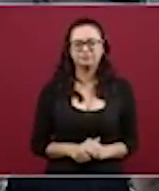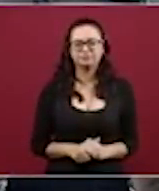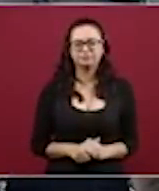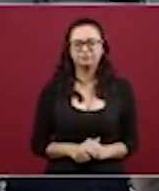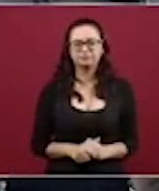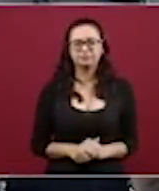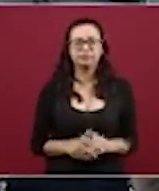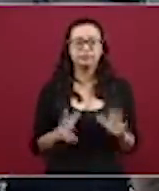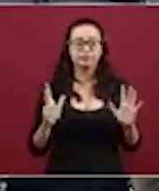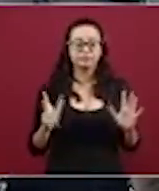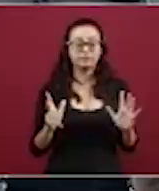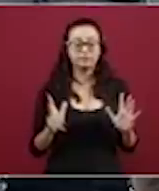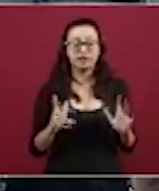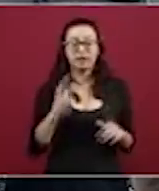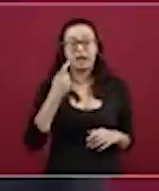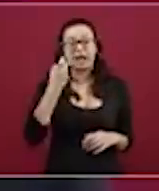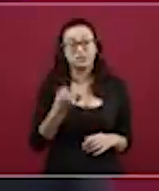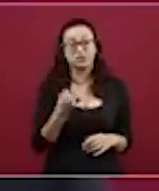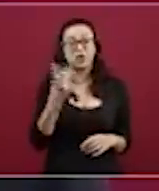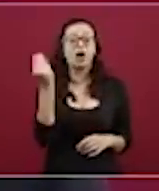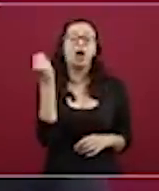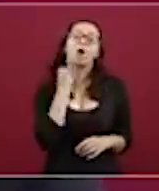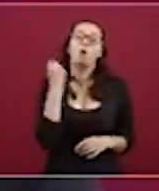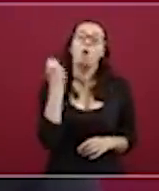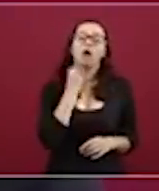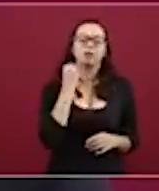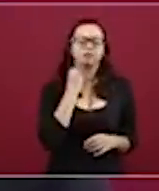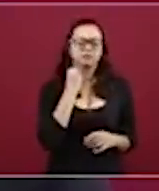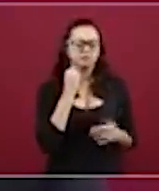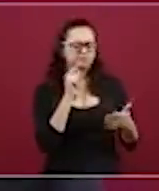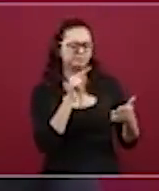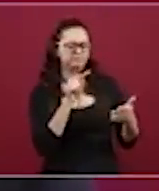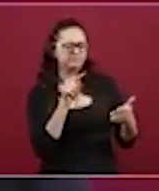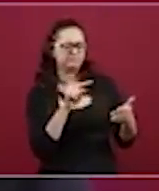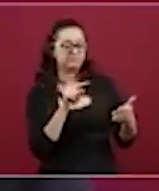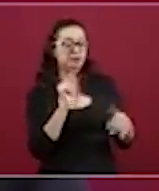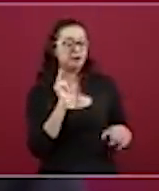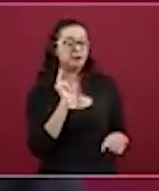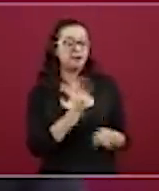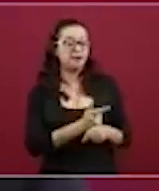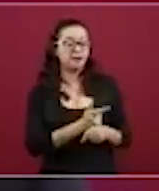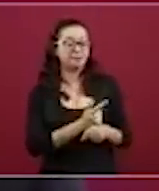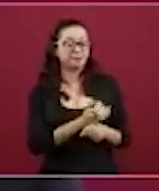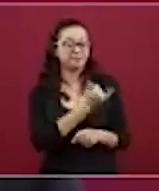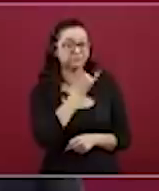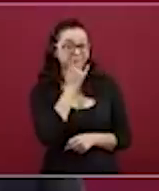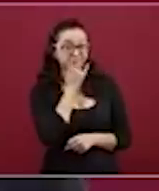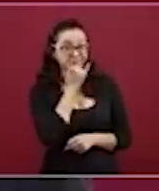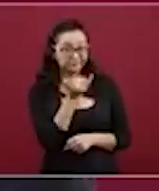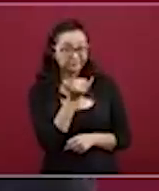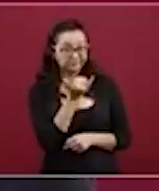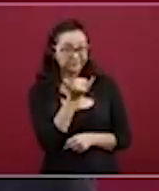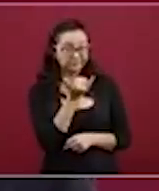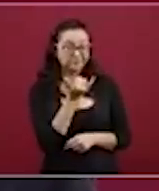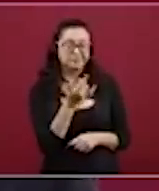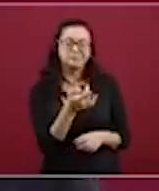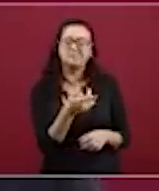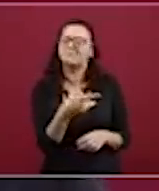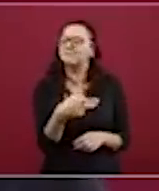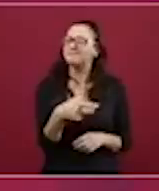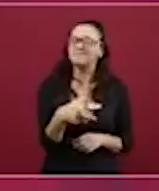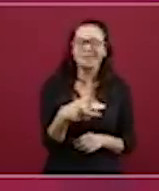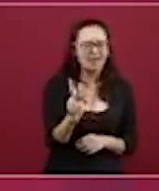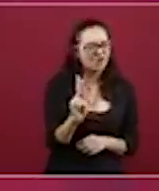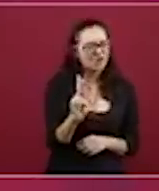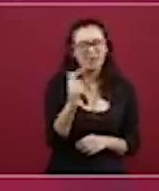Es un asunto de interpretación jurídica, pero no estamos en ese terreno. Lo que queremos es, a ver,